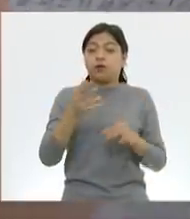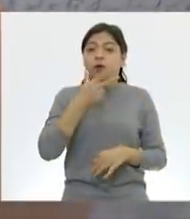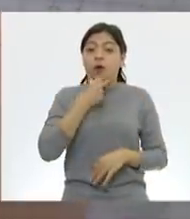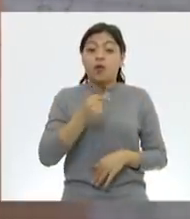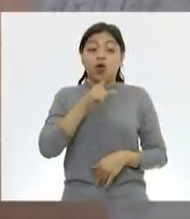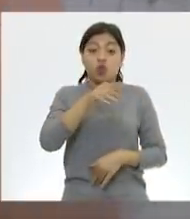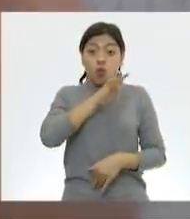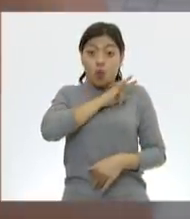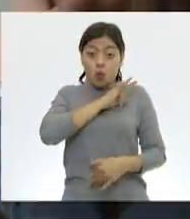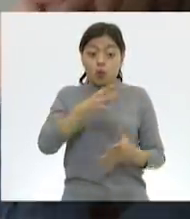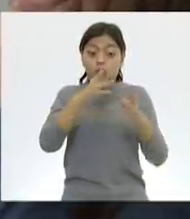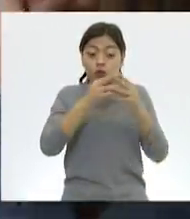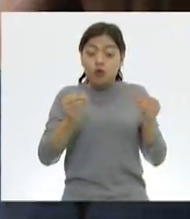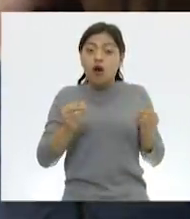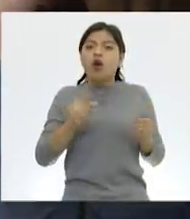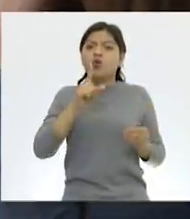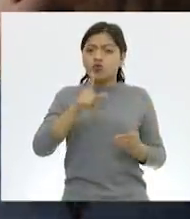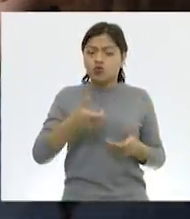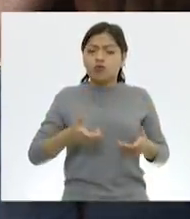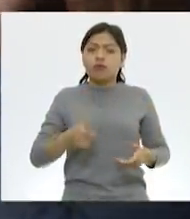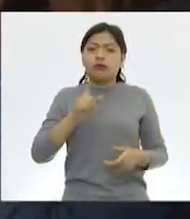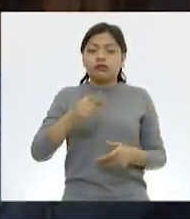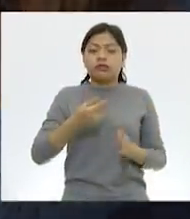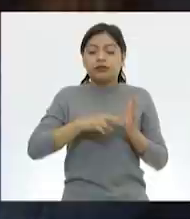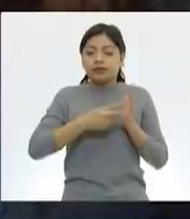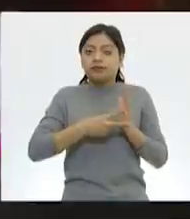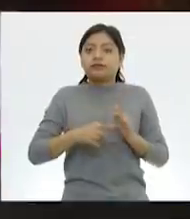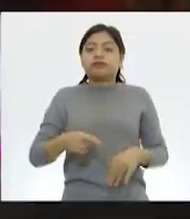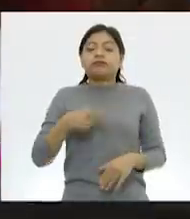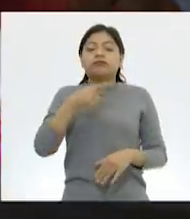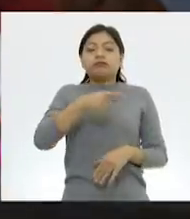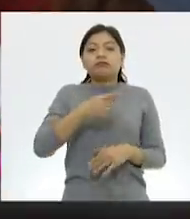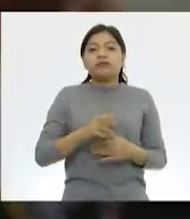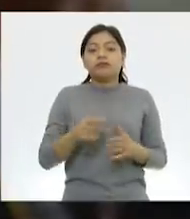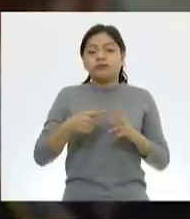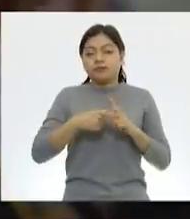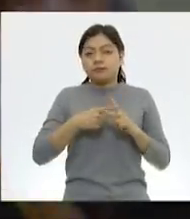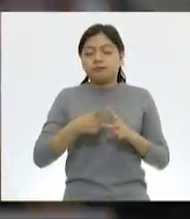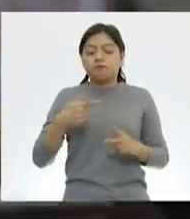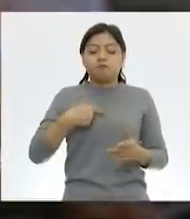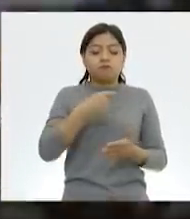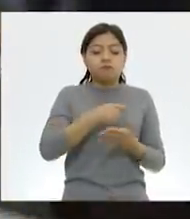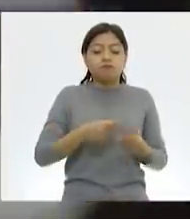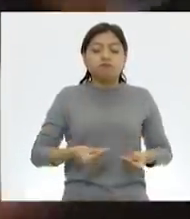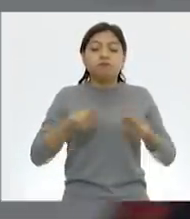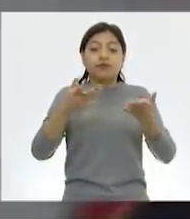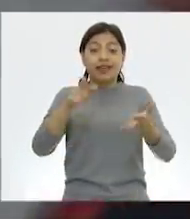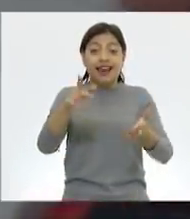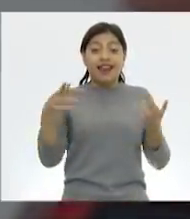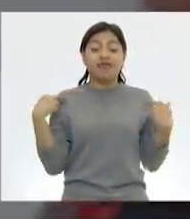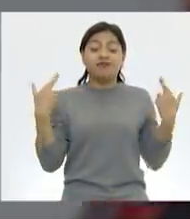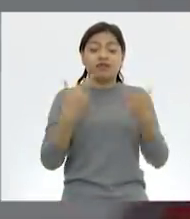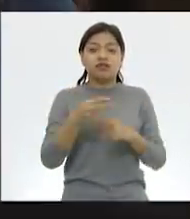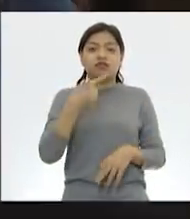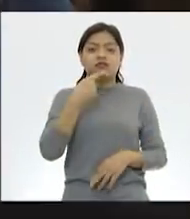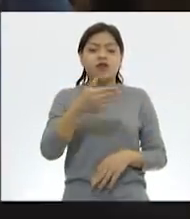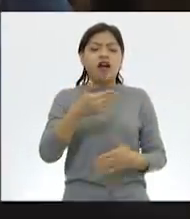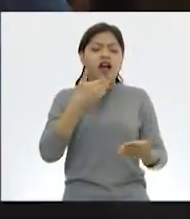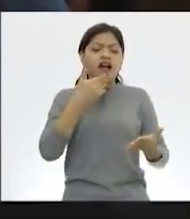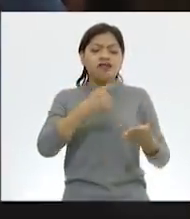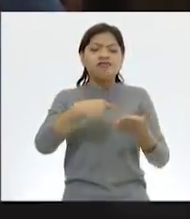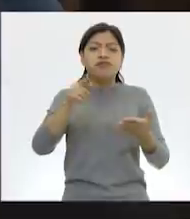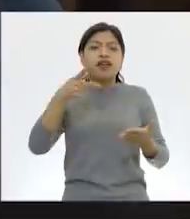debería considerar una carrera en ingeniería. Yo lo resolví, lo entregué, pero el maestro me dijo, está bien,